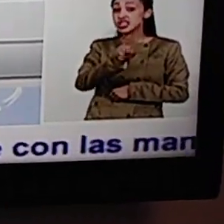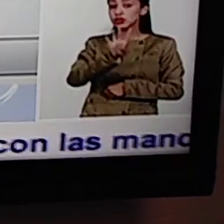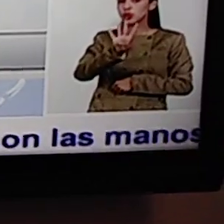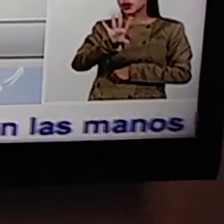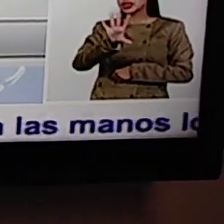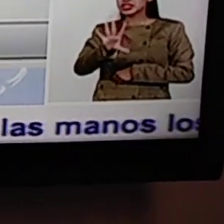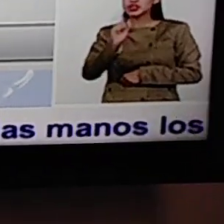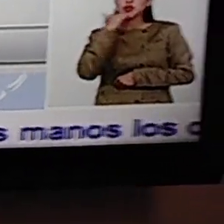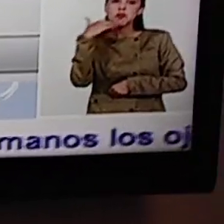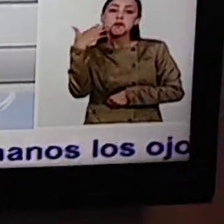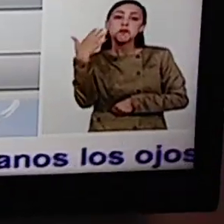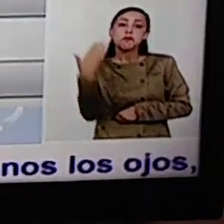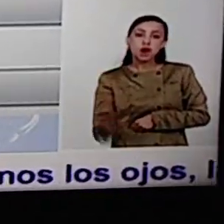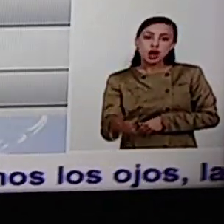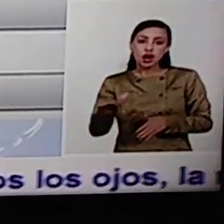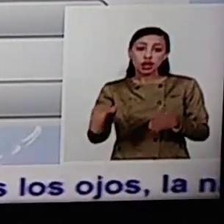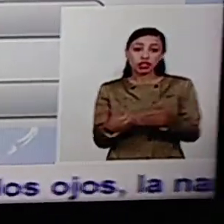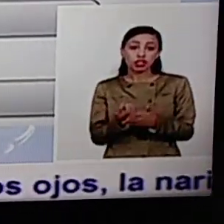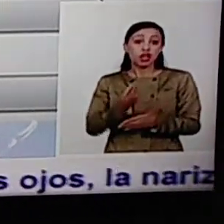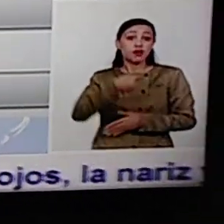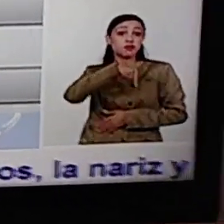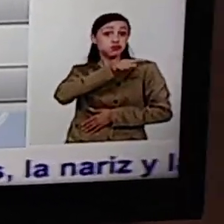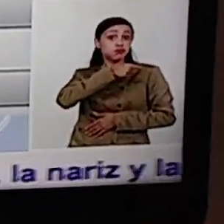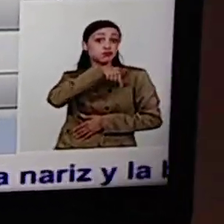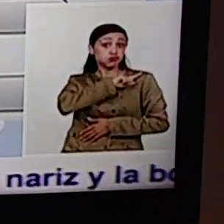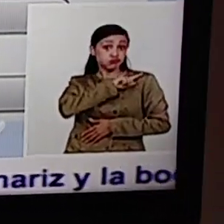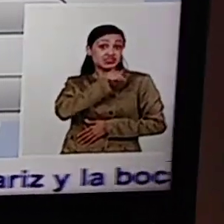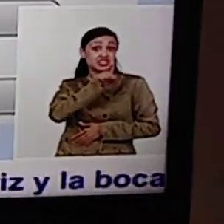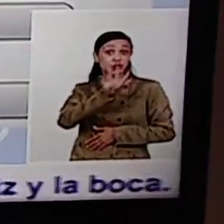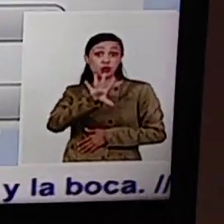más que el día anterior, por lo que el